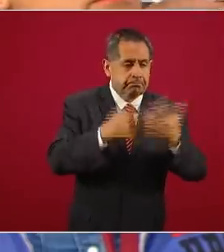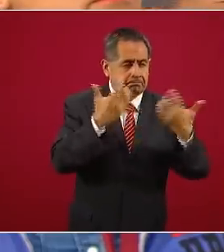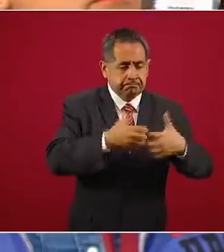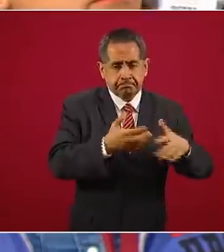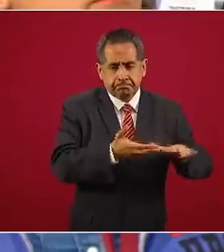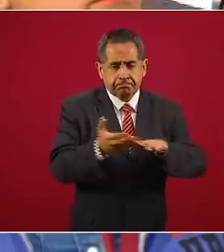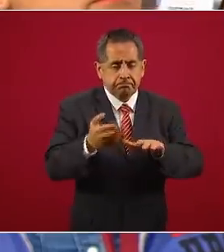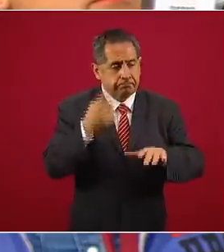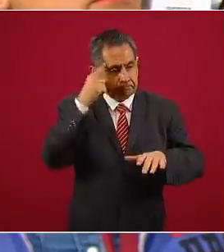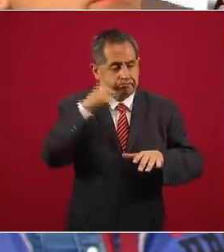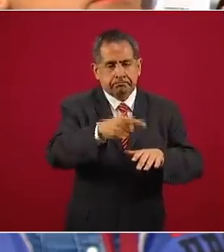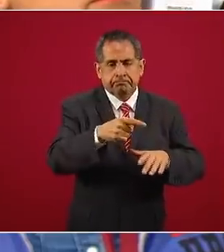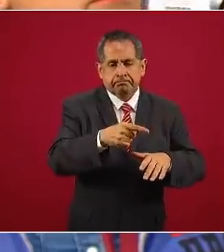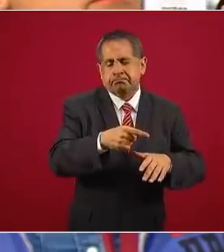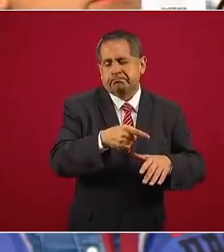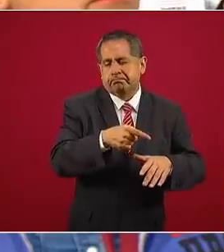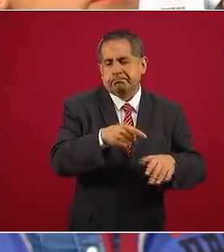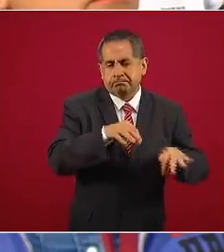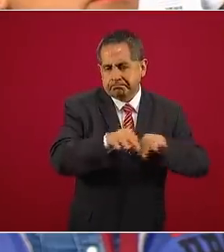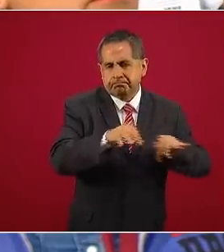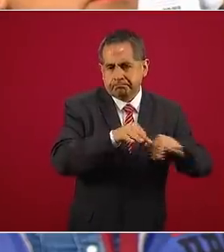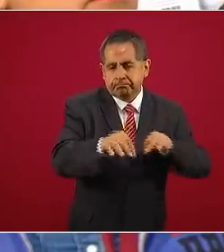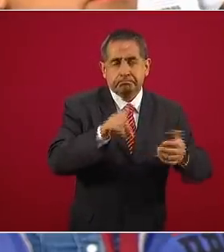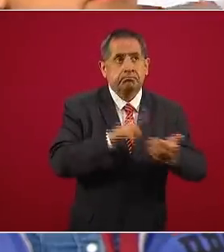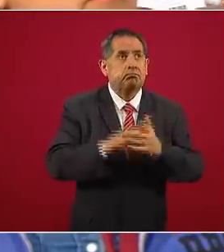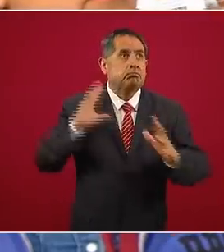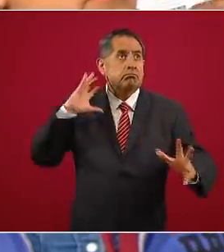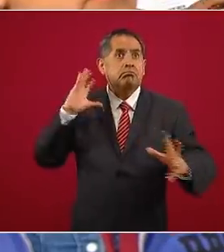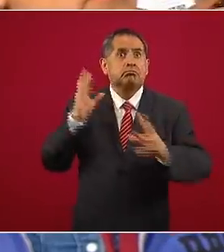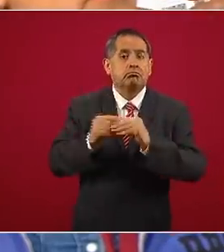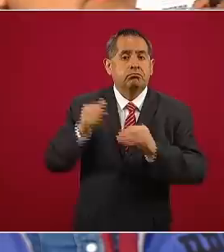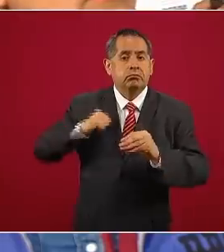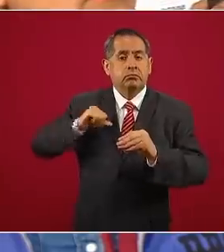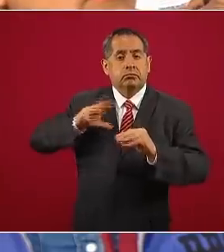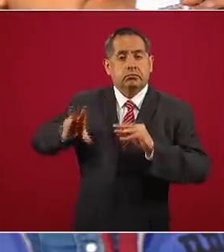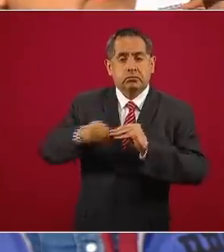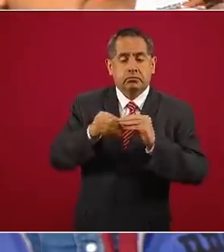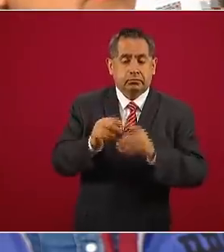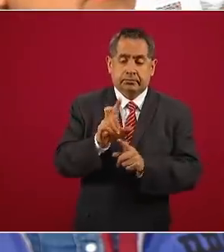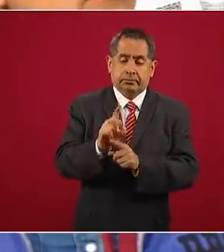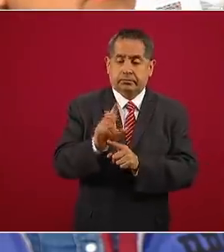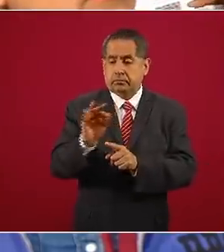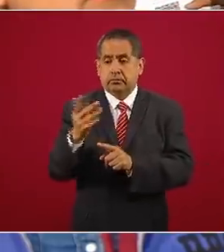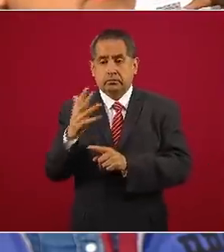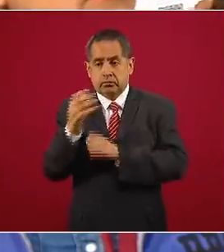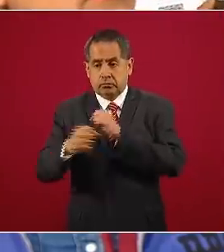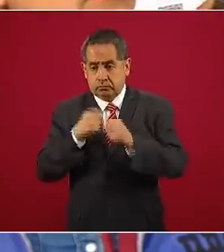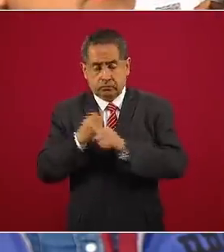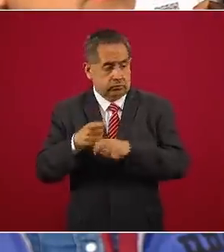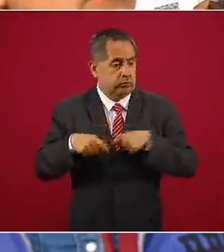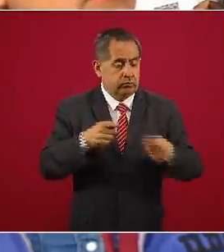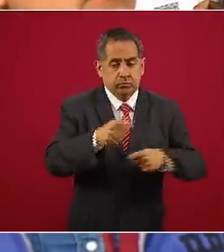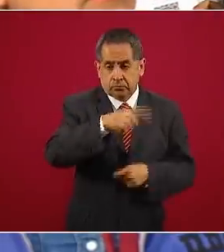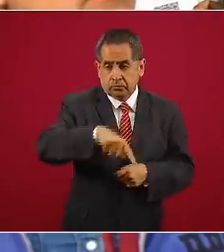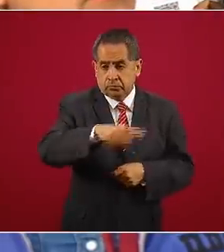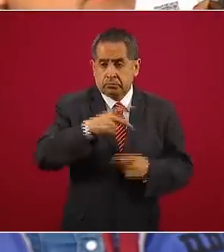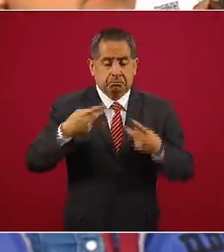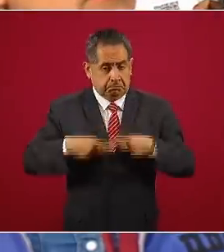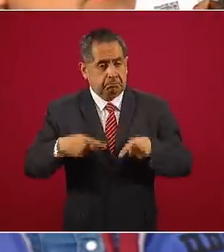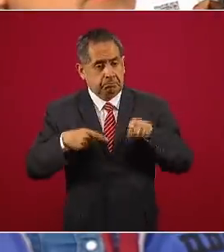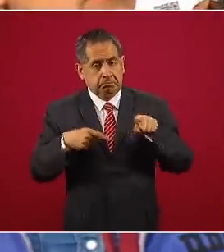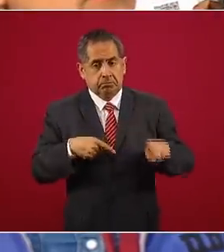desarrollo regional metropolitano con una antigüedad de trabajo de entre 30 40 y 50 años estos hombres quien por cierto